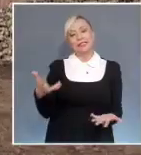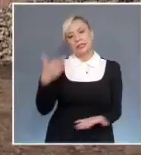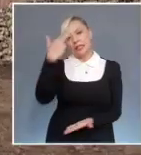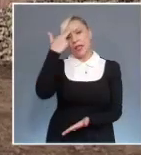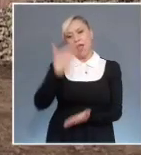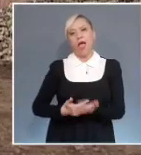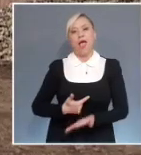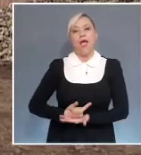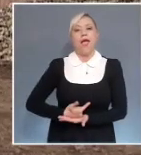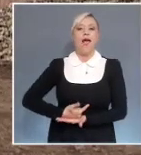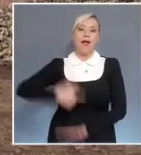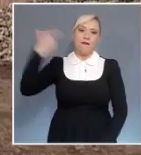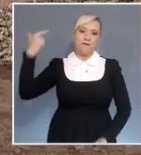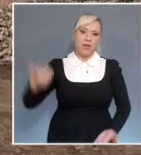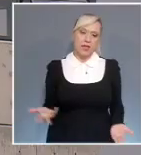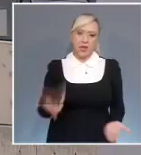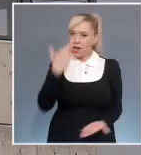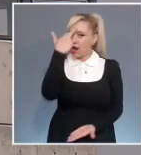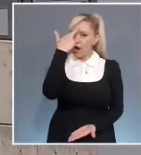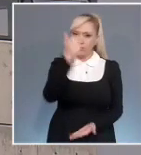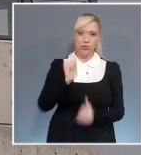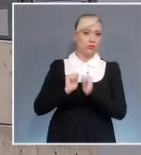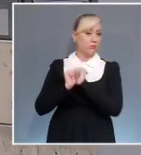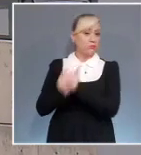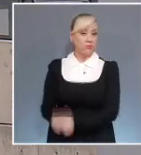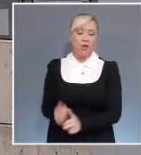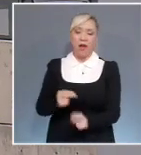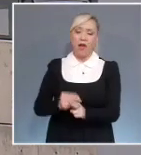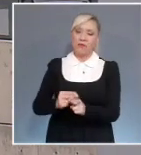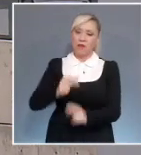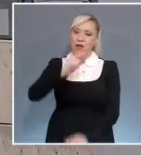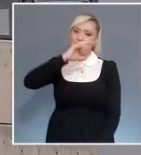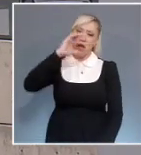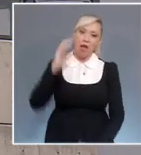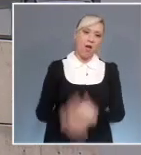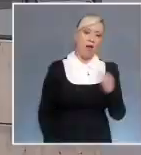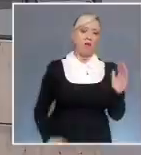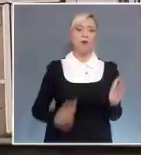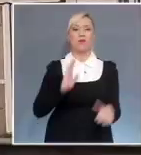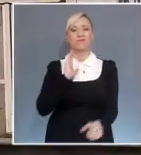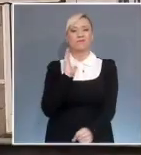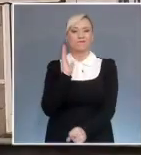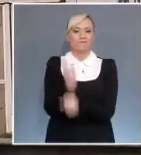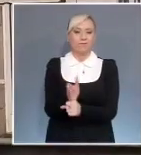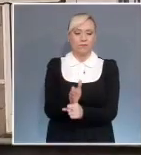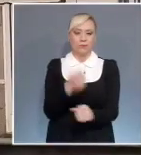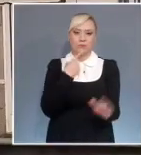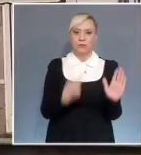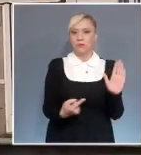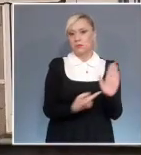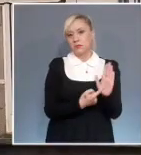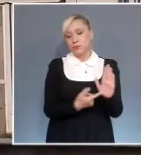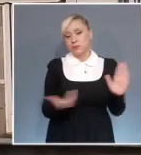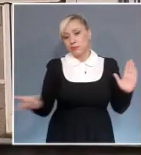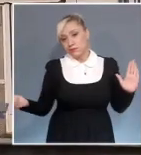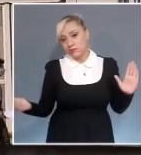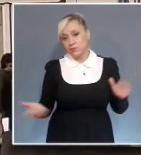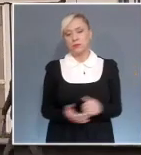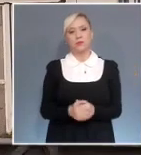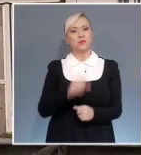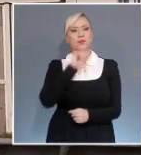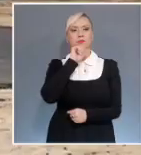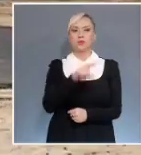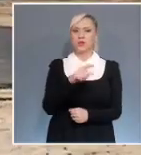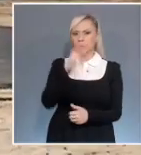y razonablemente por la mayor relevancia penal de las conductas delictivas ahí previstas. Además, tampoco atenta contra la